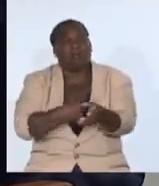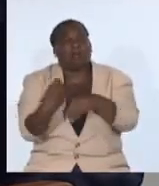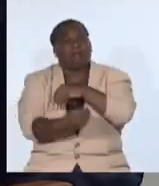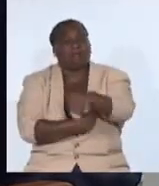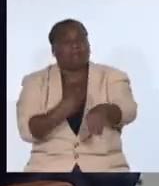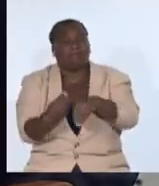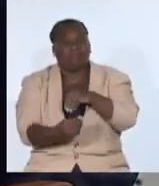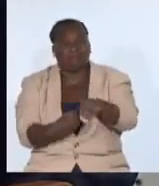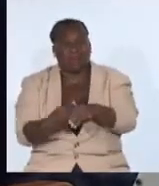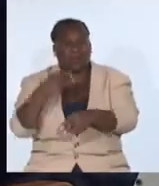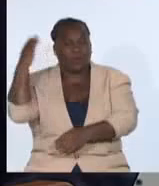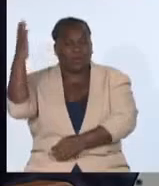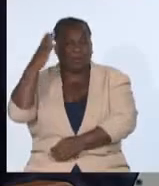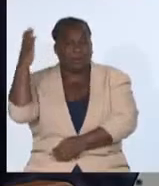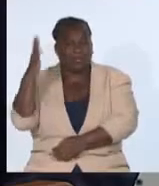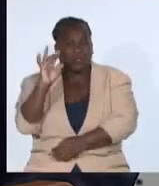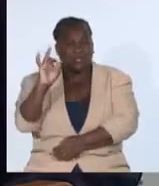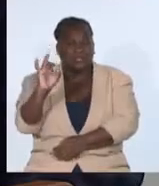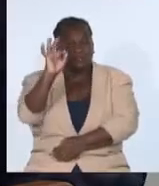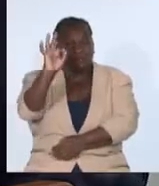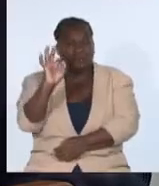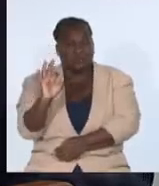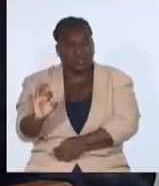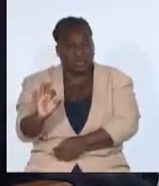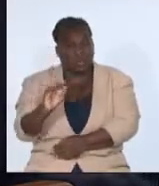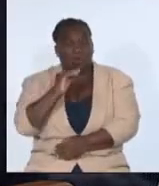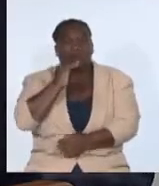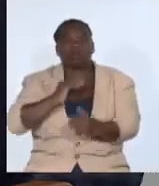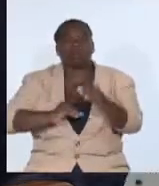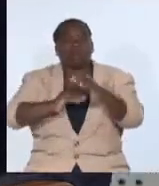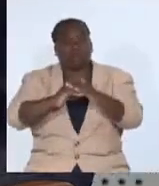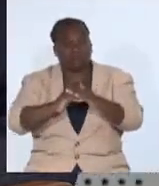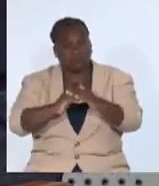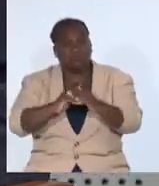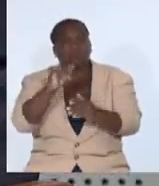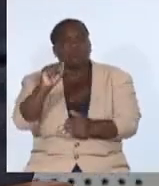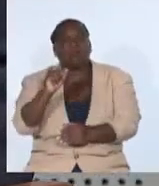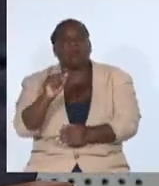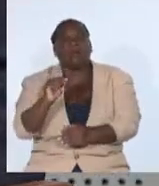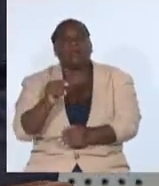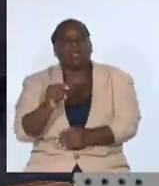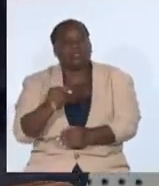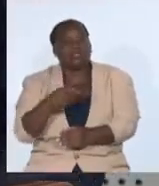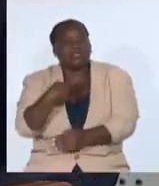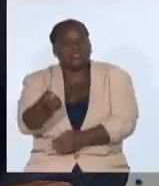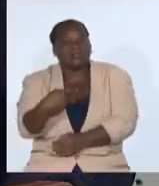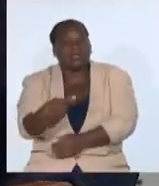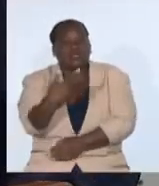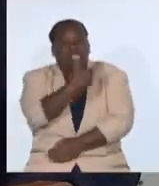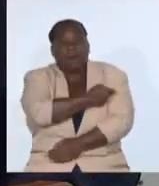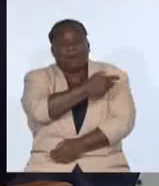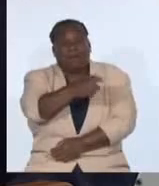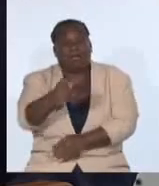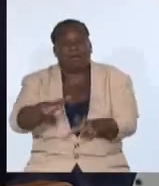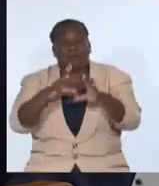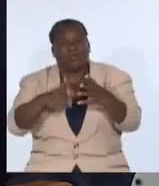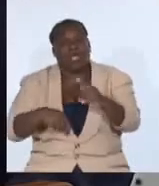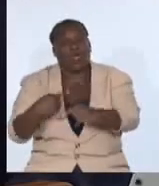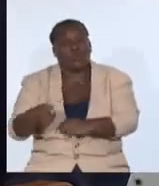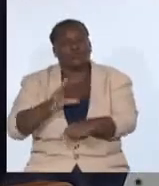y el siete por ciento sería suficiente para cubrir el gasto de vacunación universal contra la